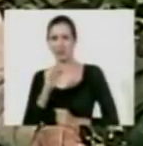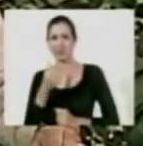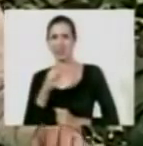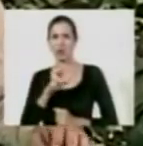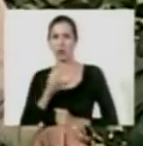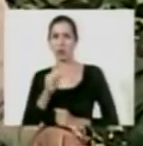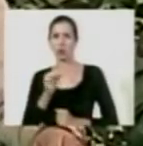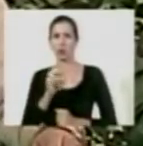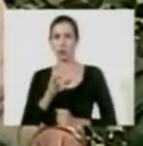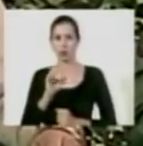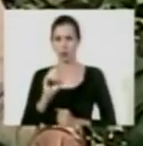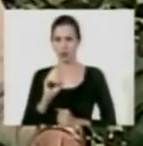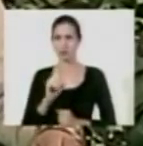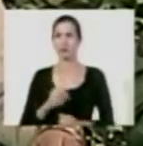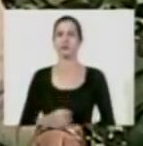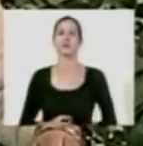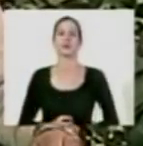Churio Andrade,